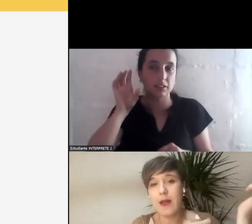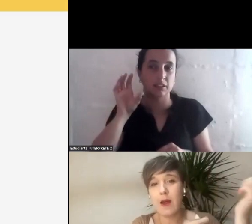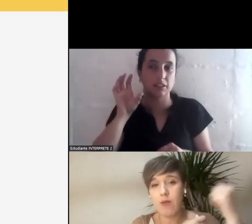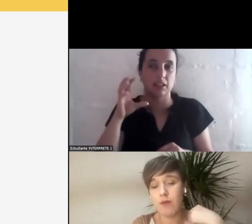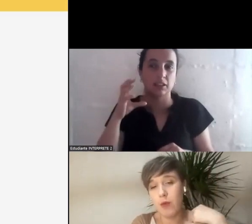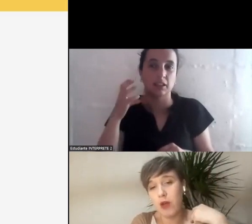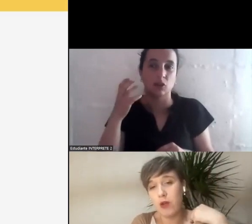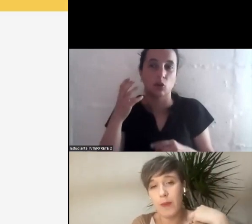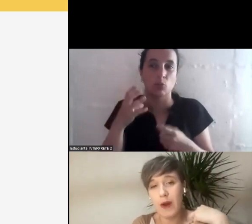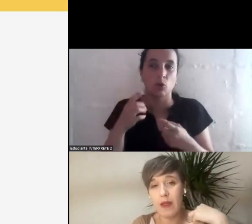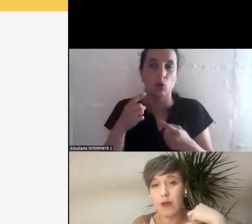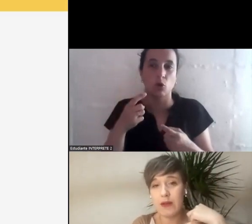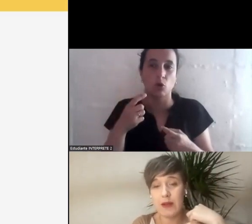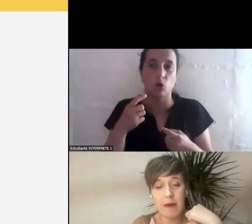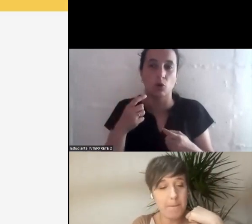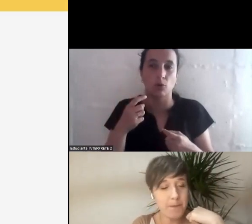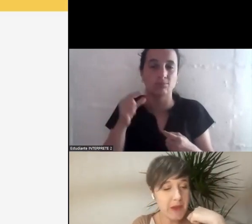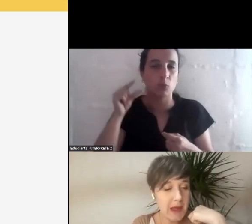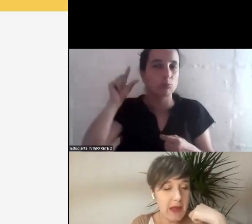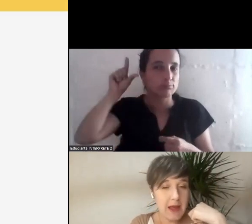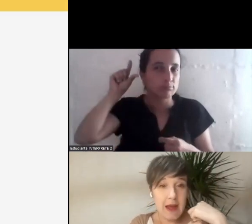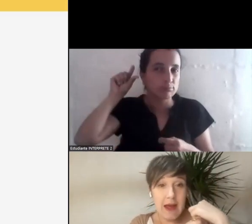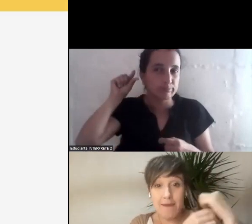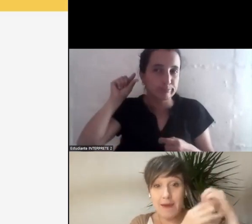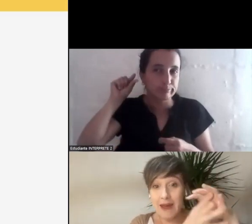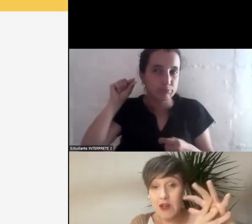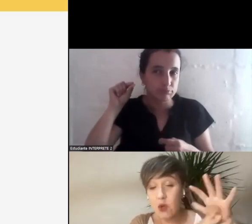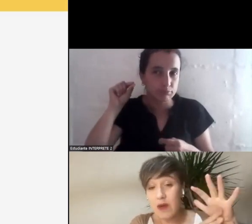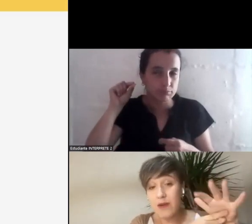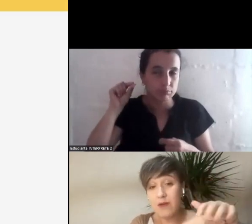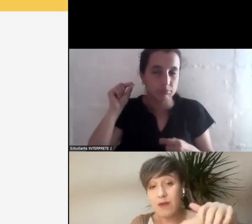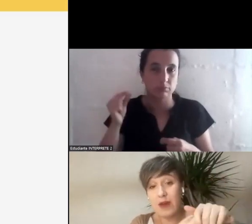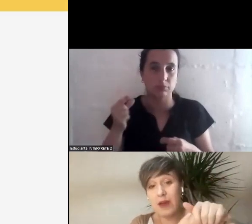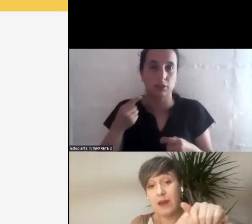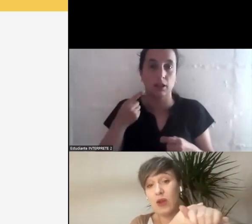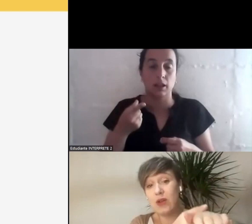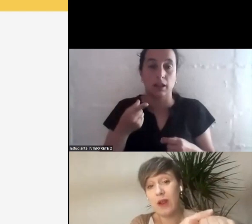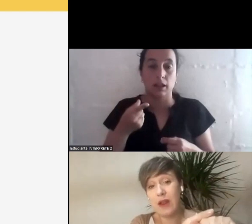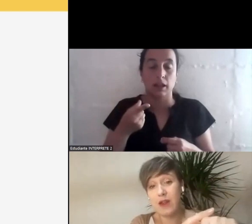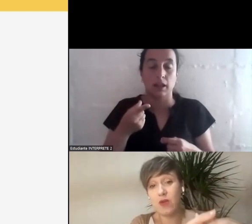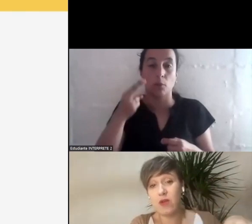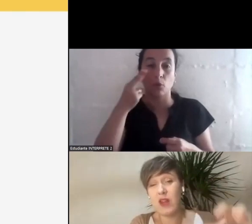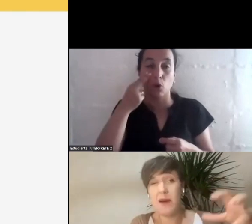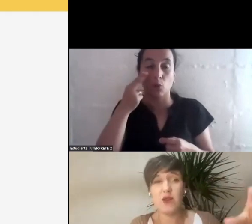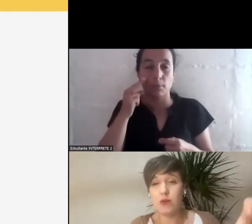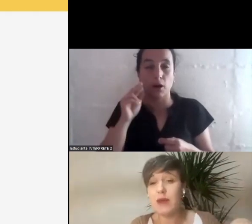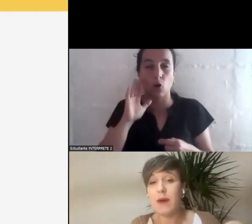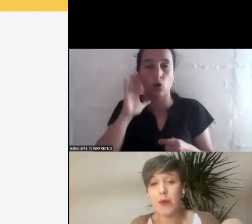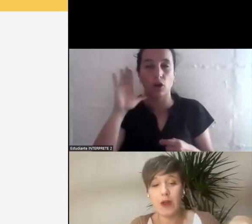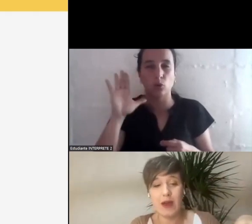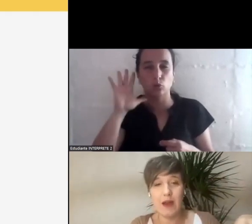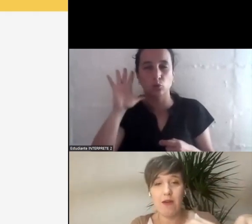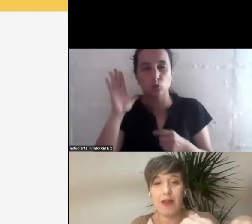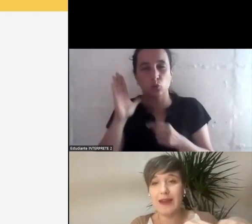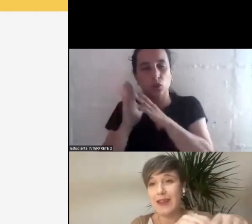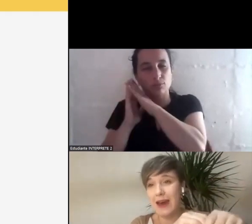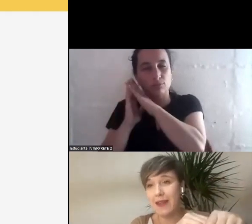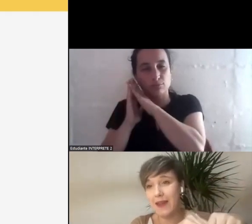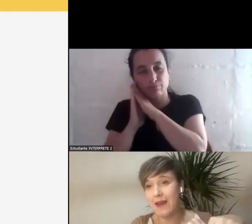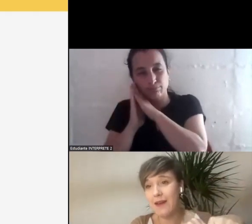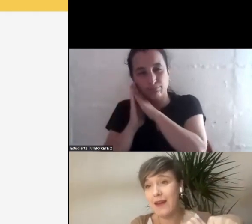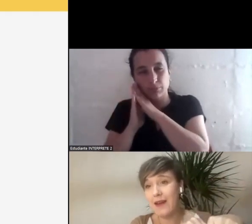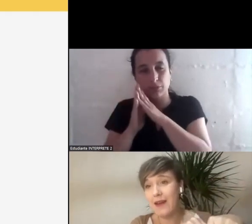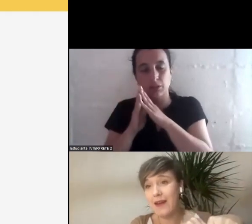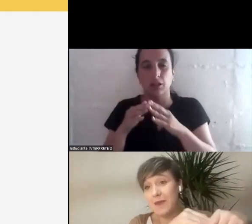recurrentes y también un poquito de pérdida auditiva. La apnea del sueño, suele ser una apnea del sueño se llama obstructiva porque lo que hacen es